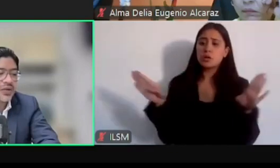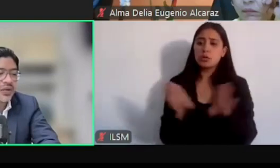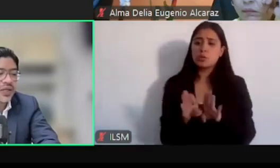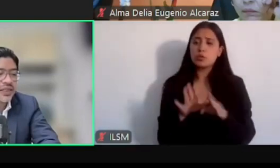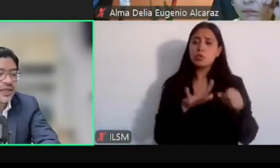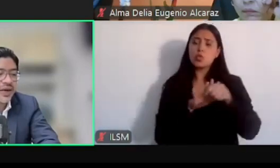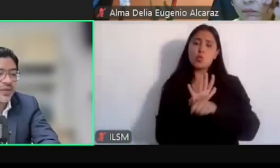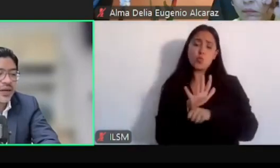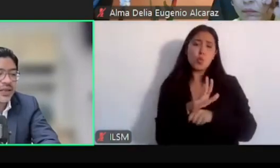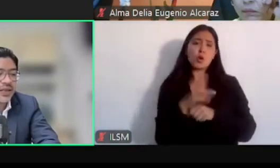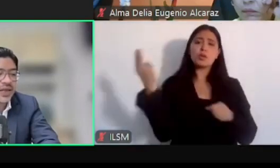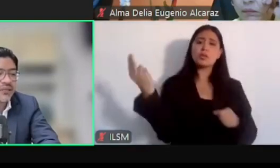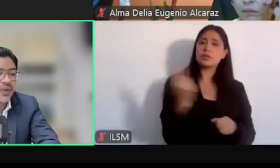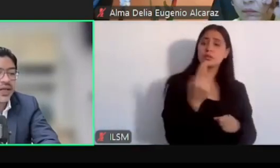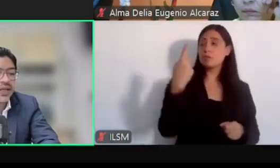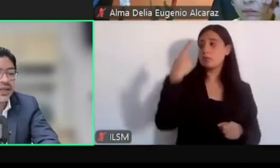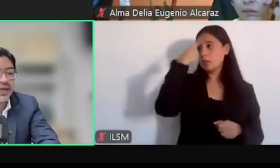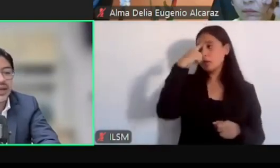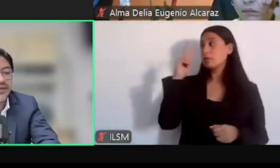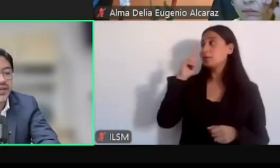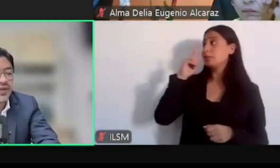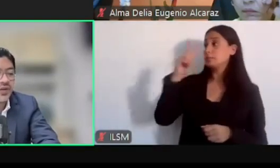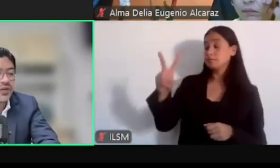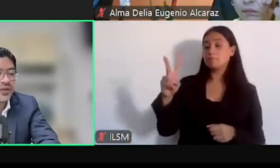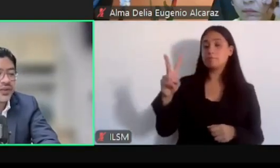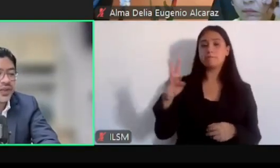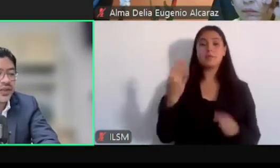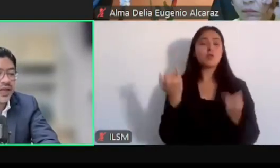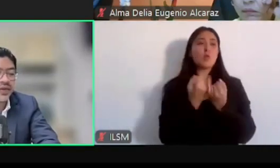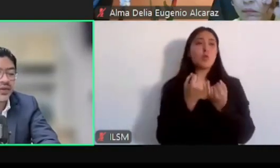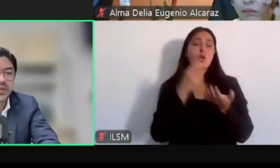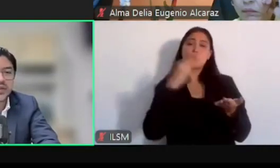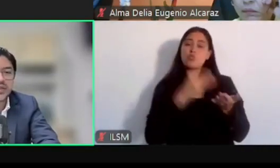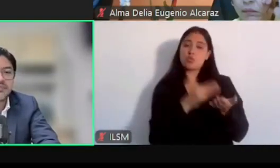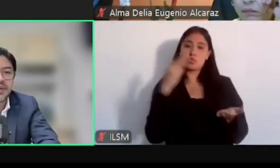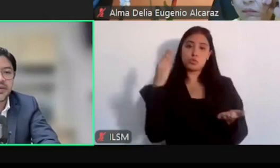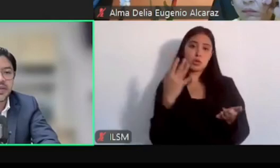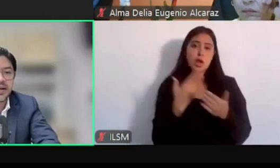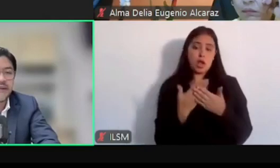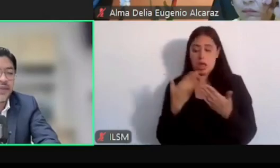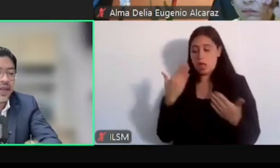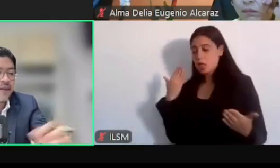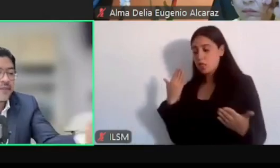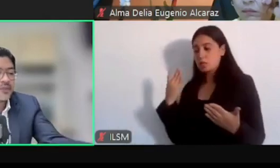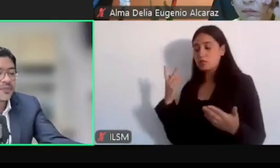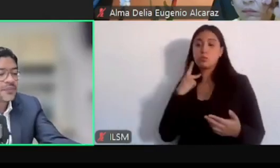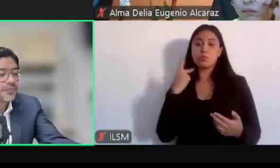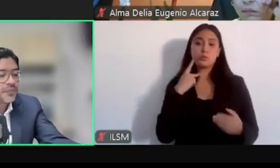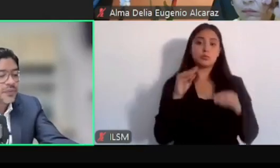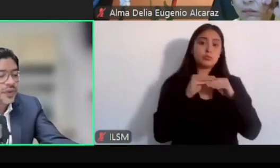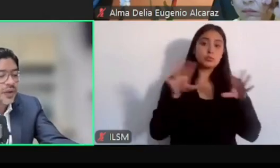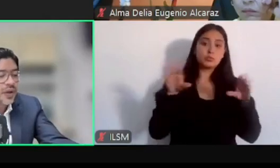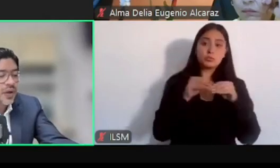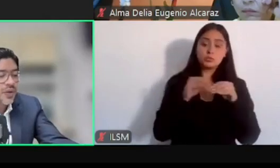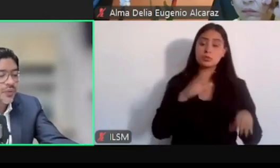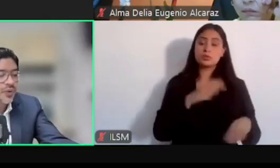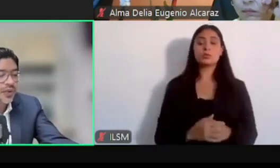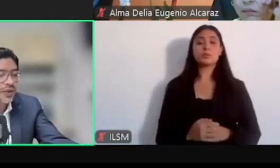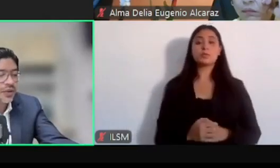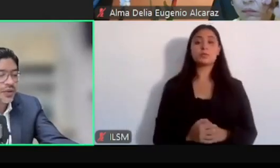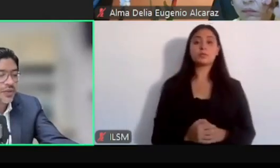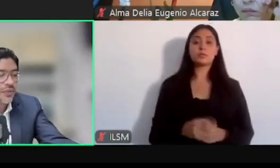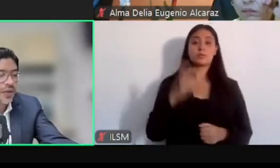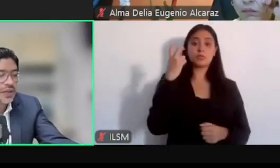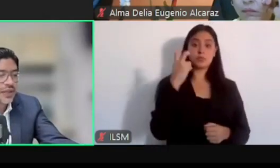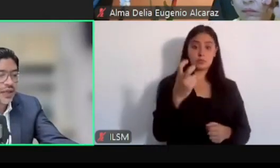cual resulta necesario para tener por acreditada la infracción consistente en actos anticipados de campaña Por